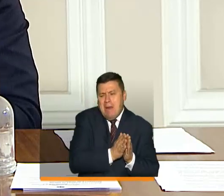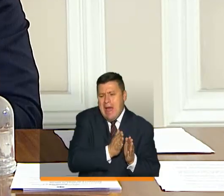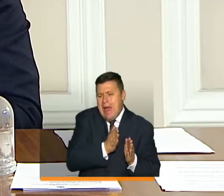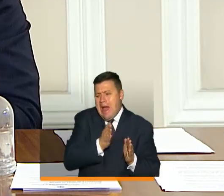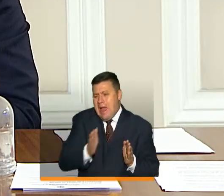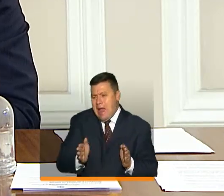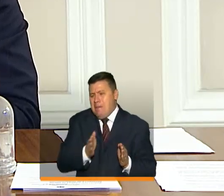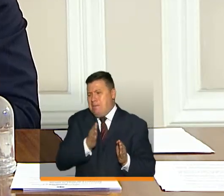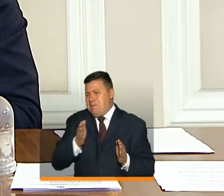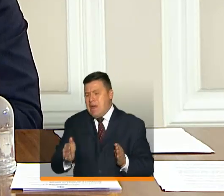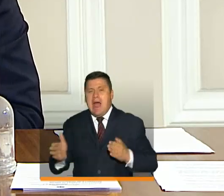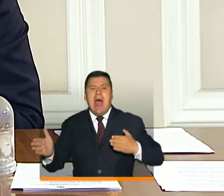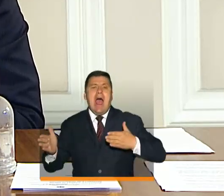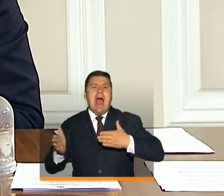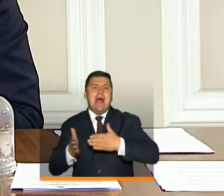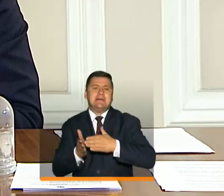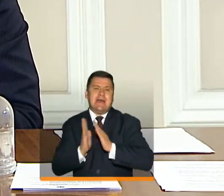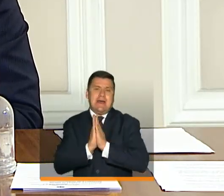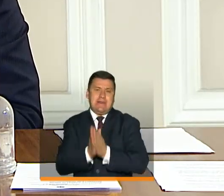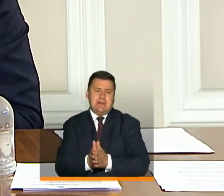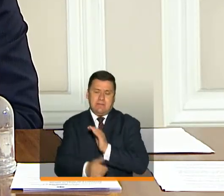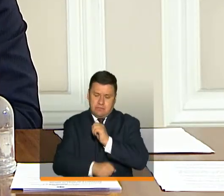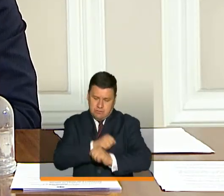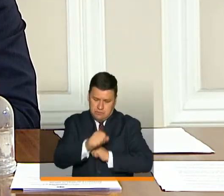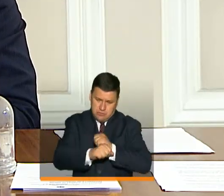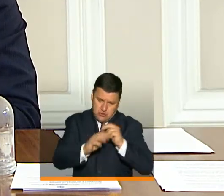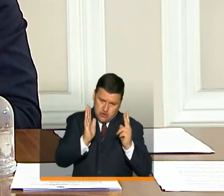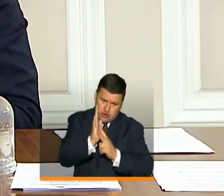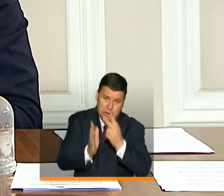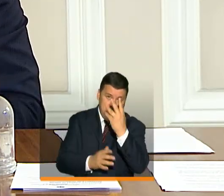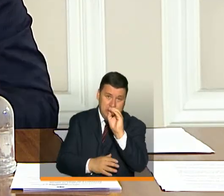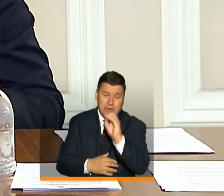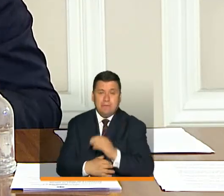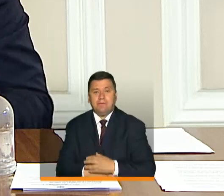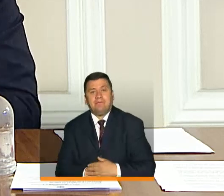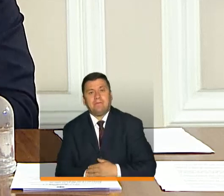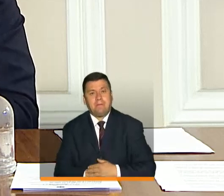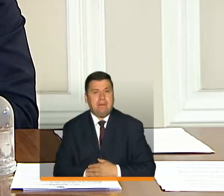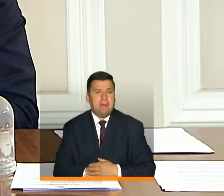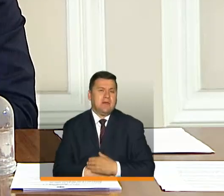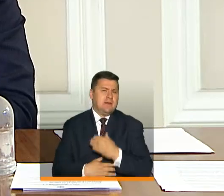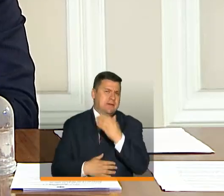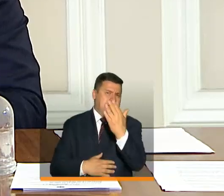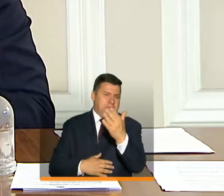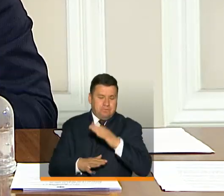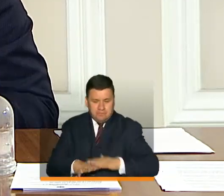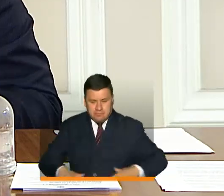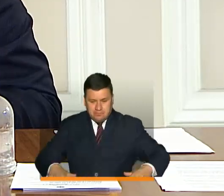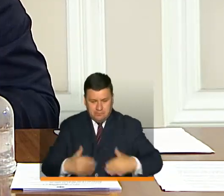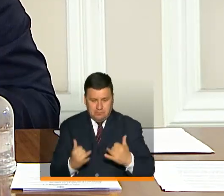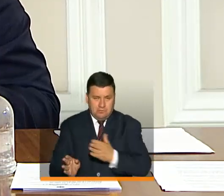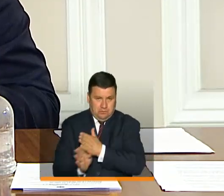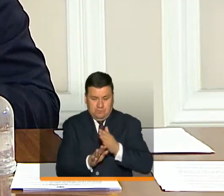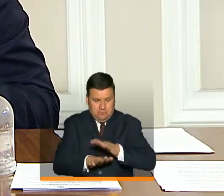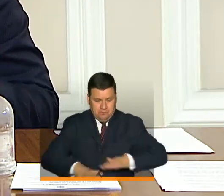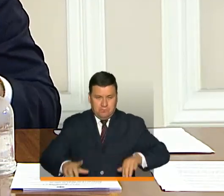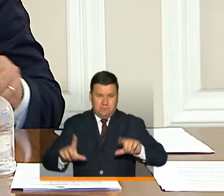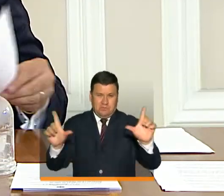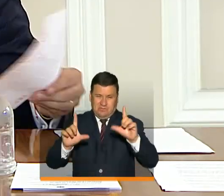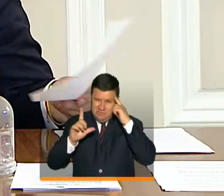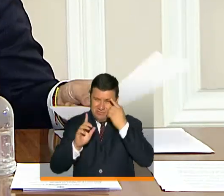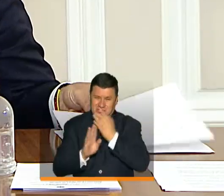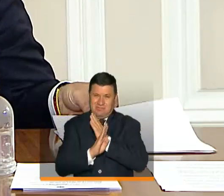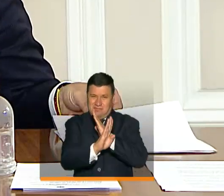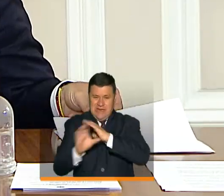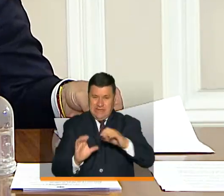PAEF hasta finales del año 2020. Y quiero que destinemos el espacio de hoy de Prevención y Acción